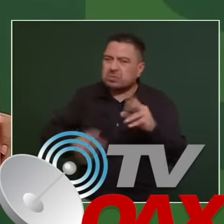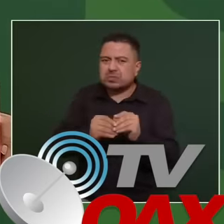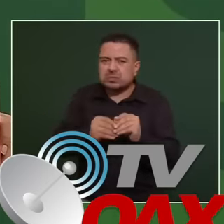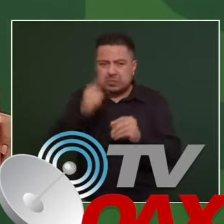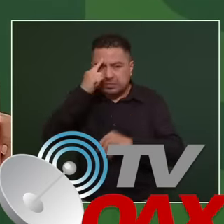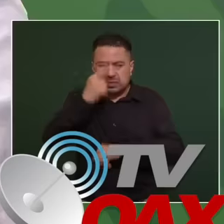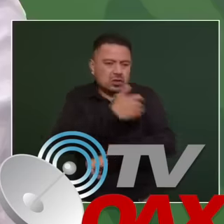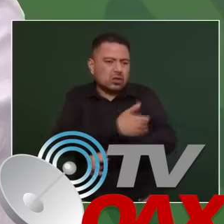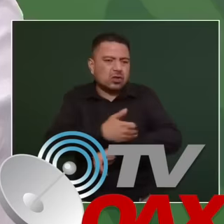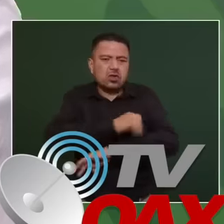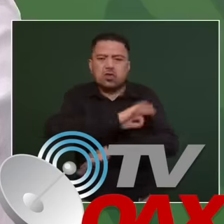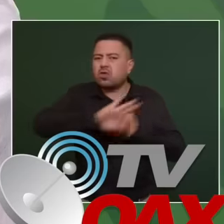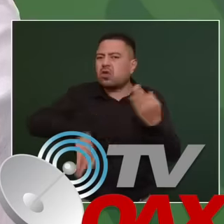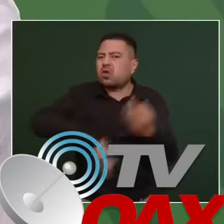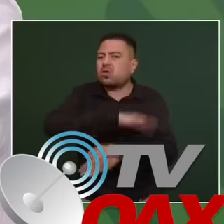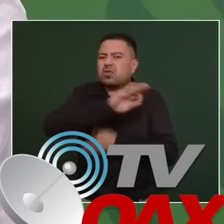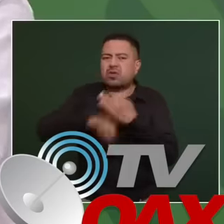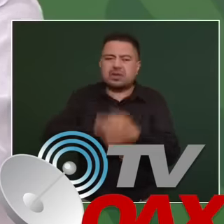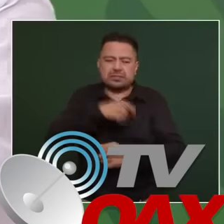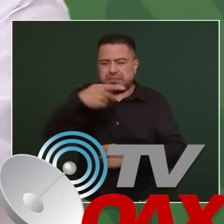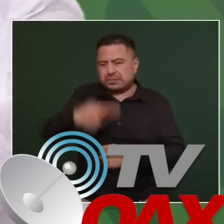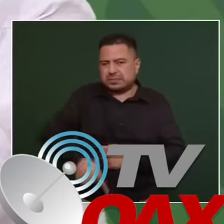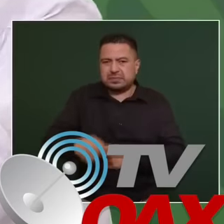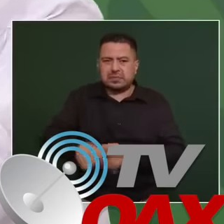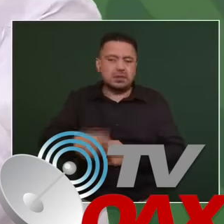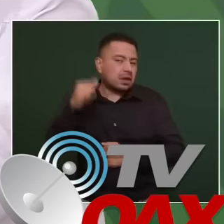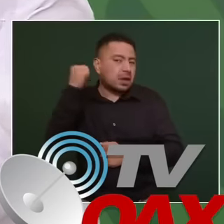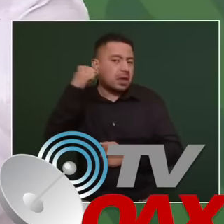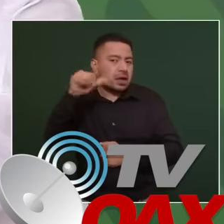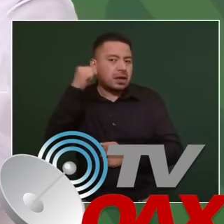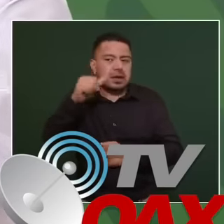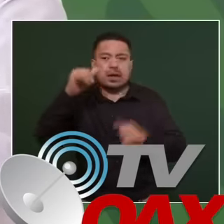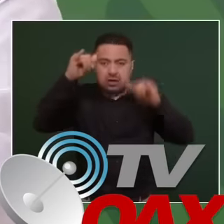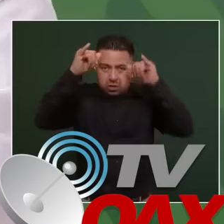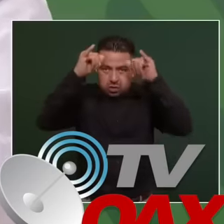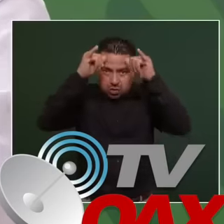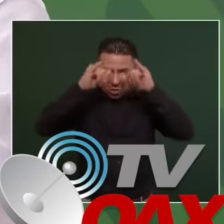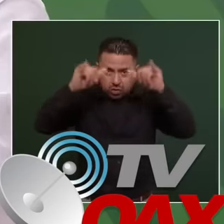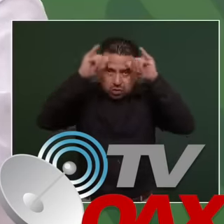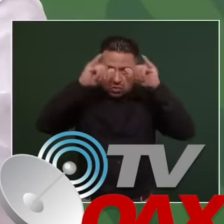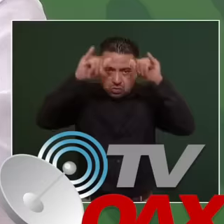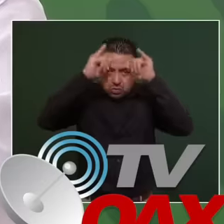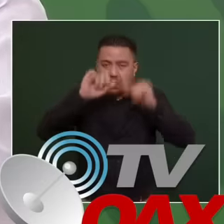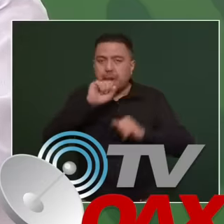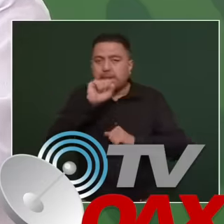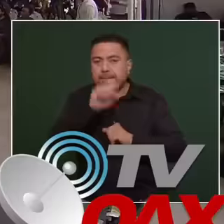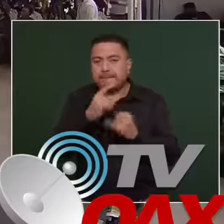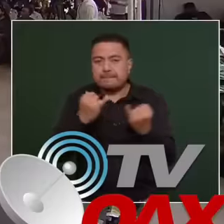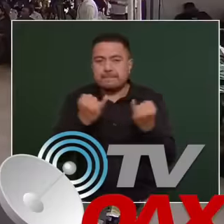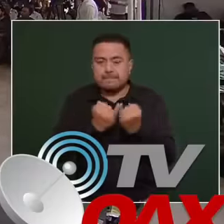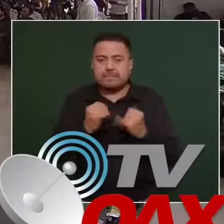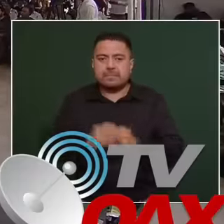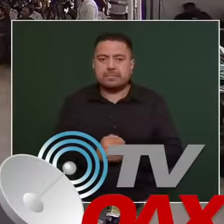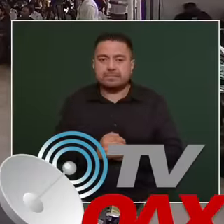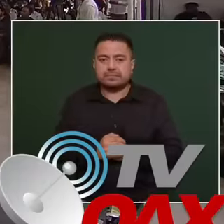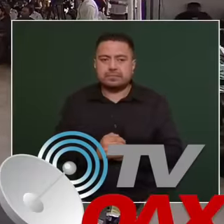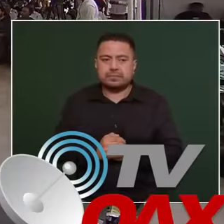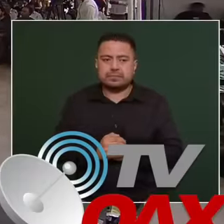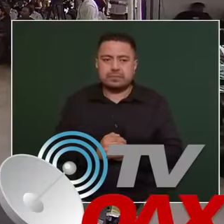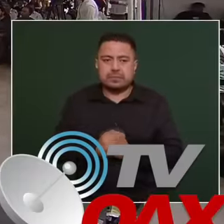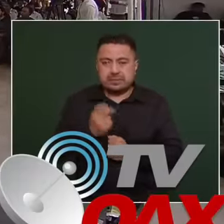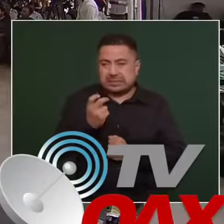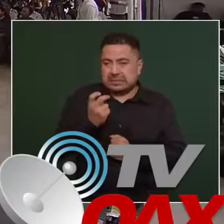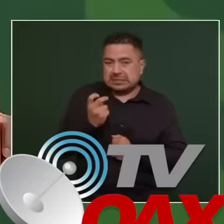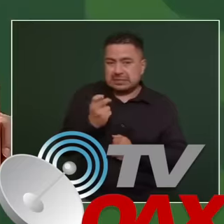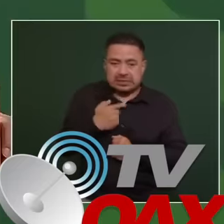las familias de Acapulco y de Coyuca de Benítez. Eso era lo